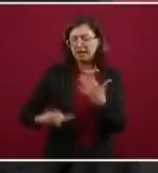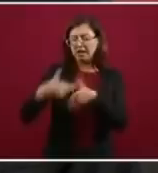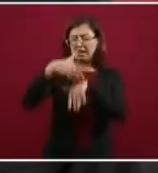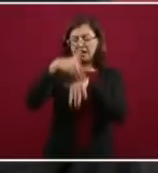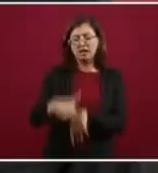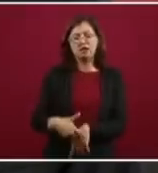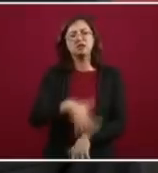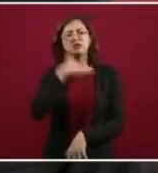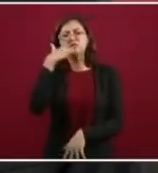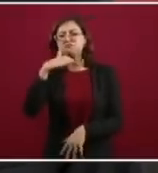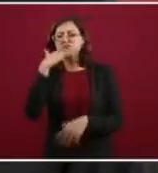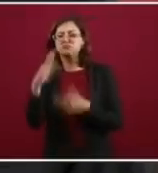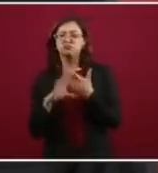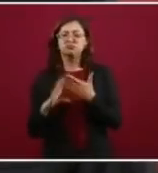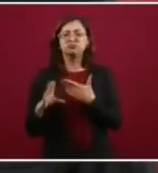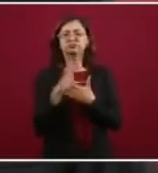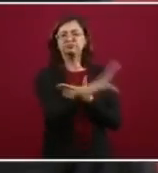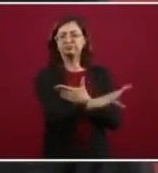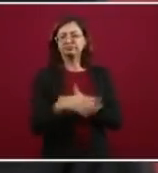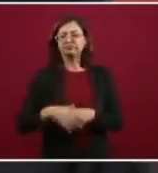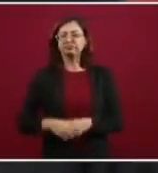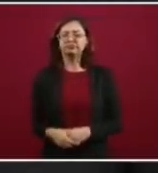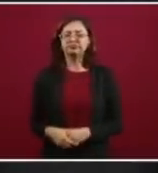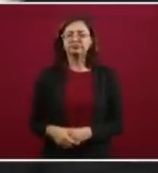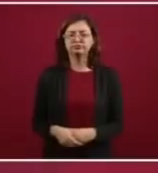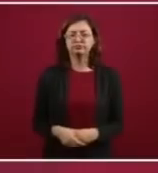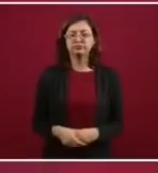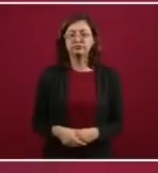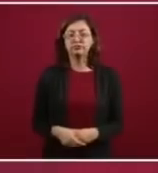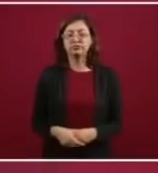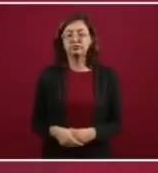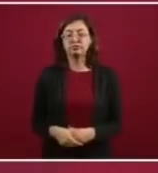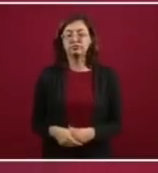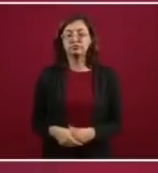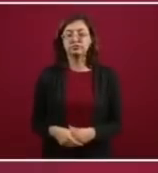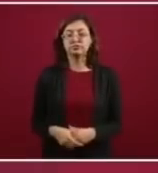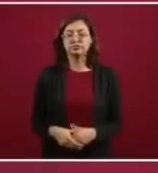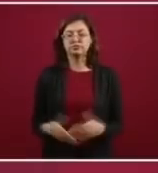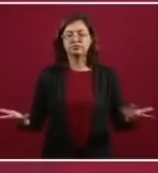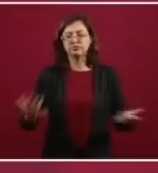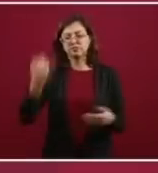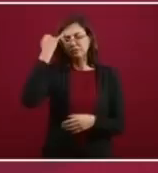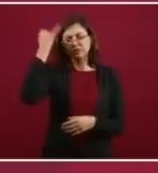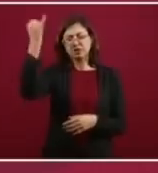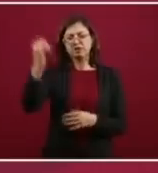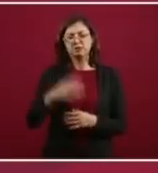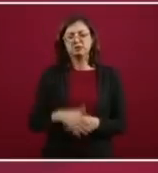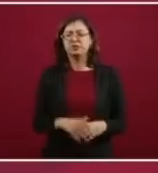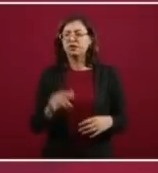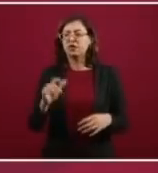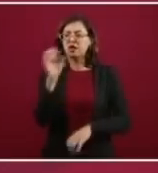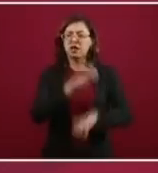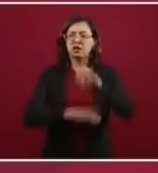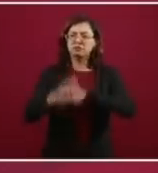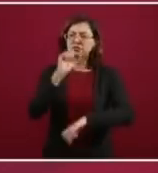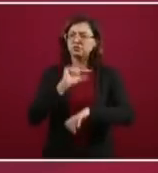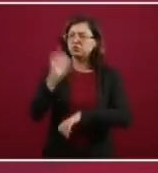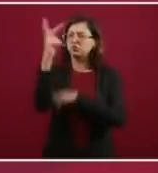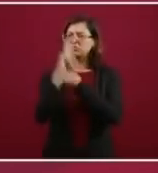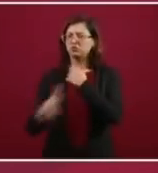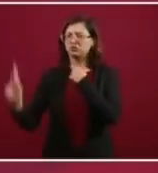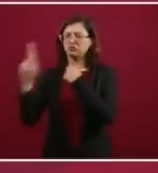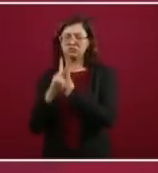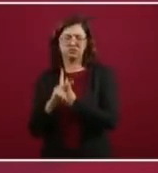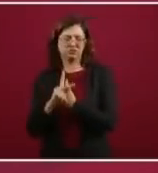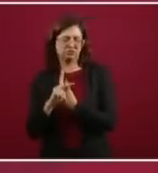corrupción. Imagínense cómo participan las empresas si de antemano